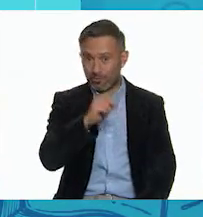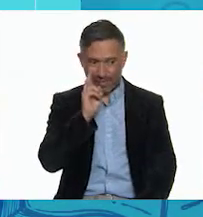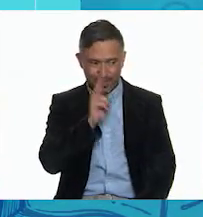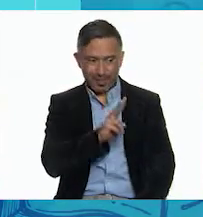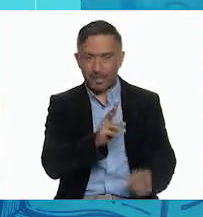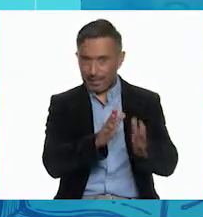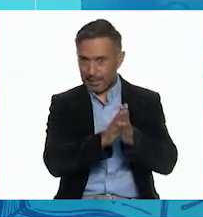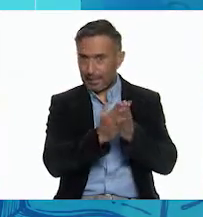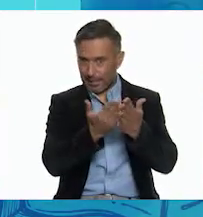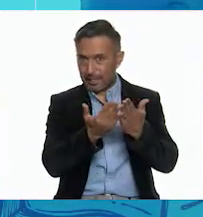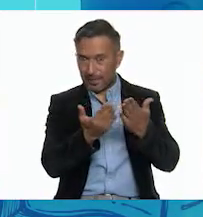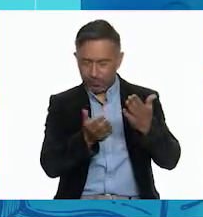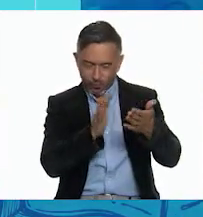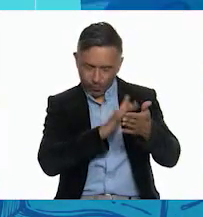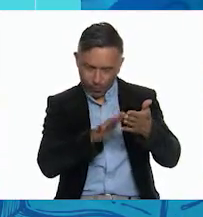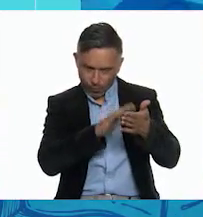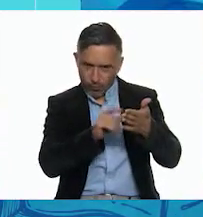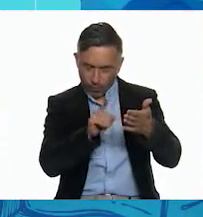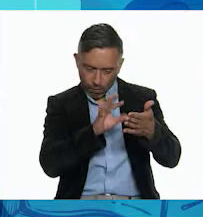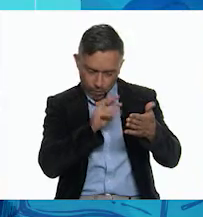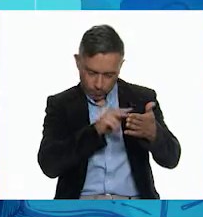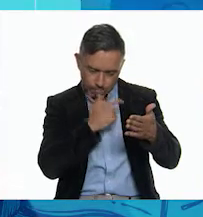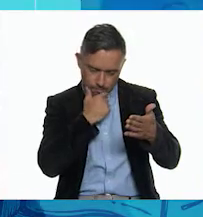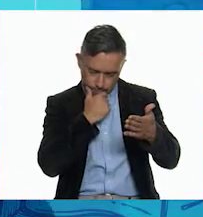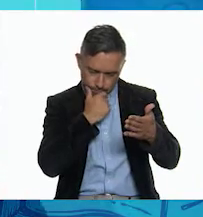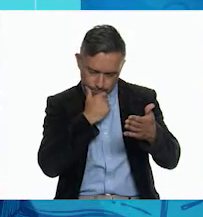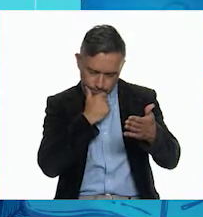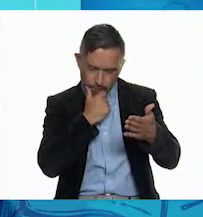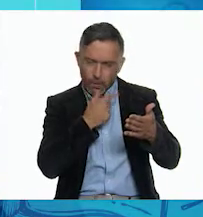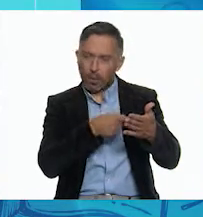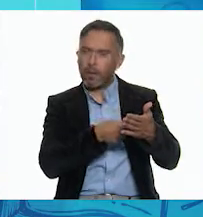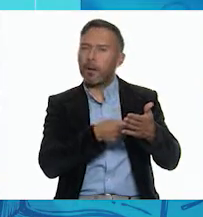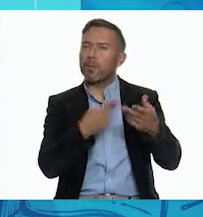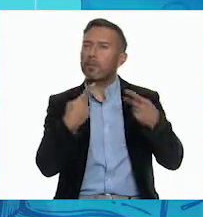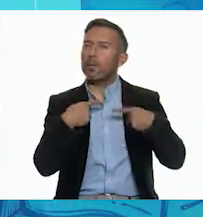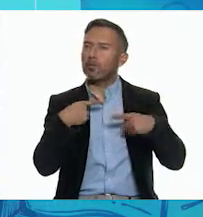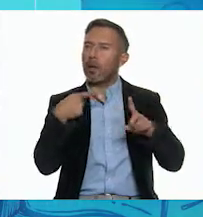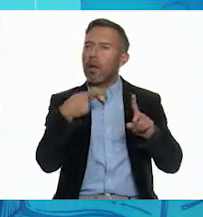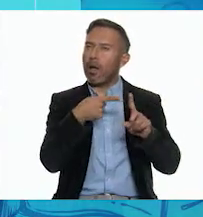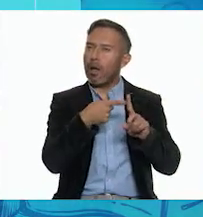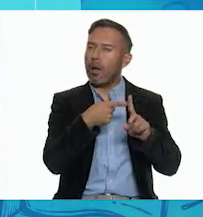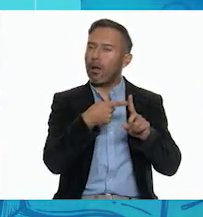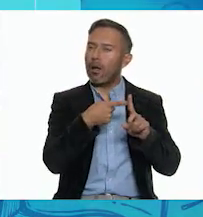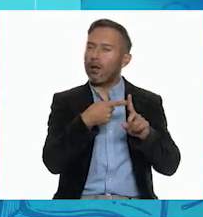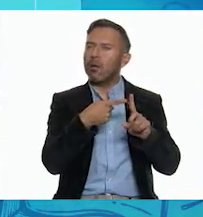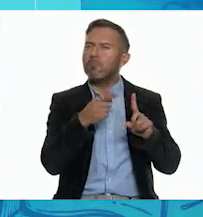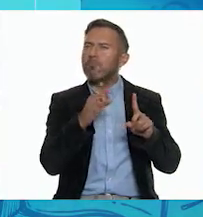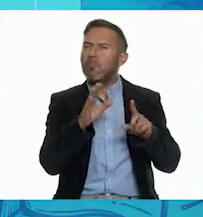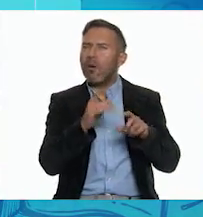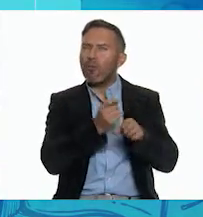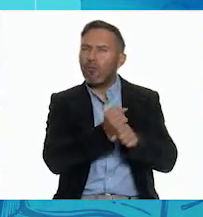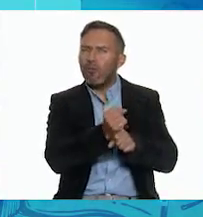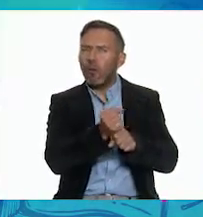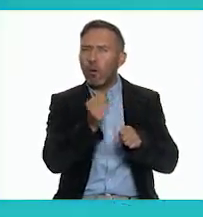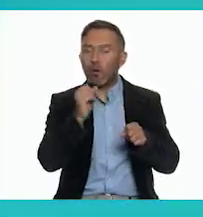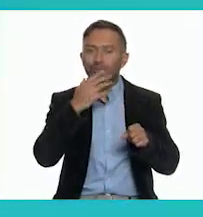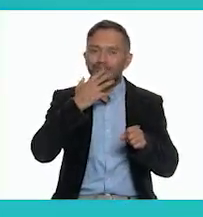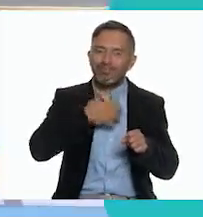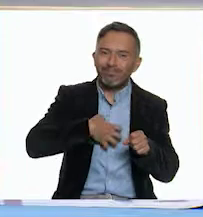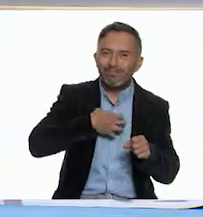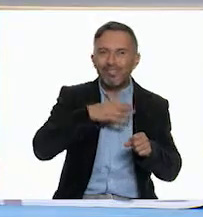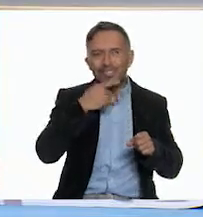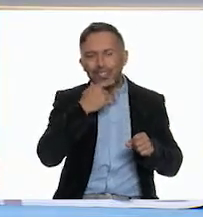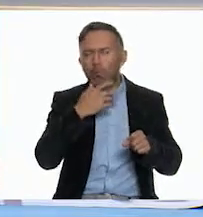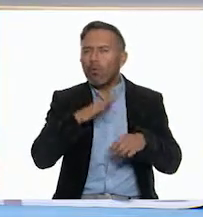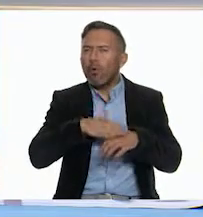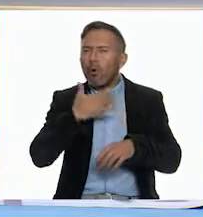lectura que hayan elegido y reflexionen sobre los motivos por los cuales las realizan. Muy bien, maestra,